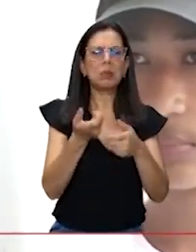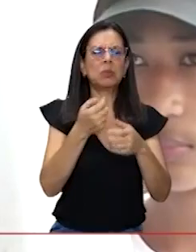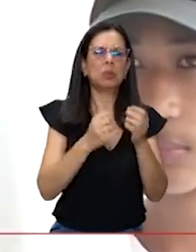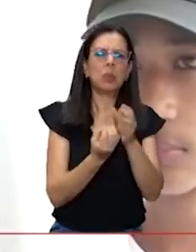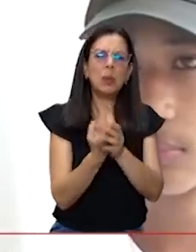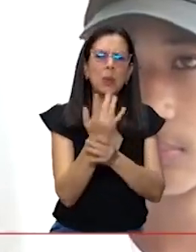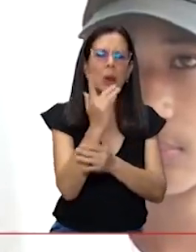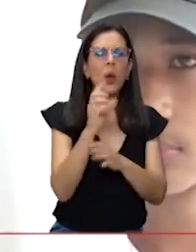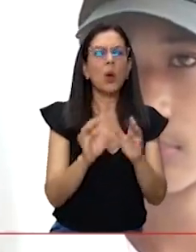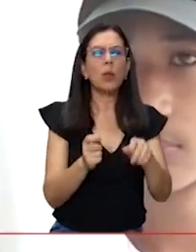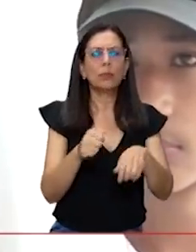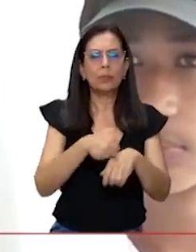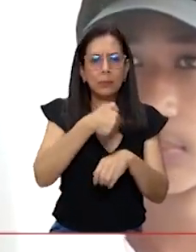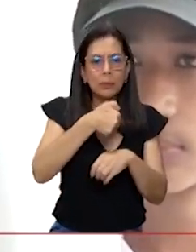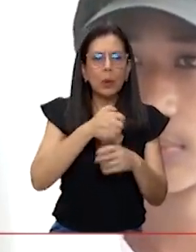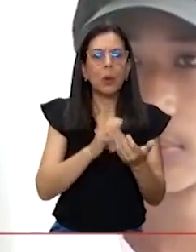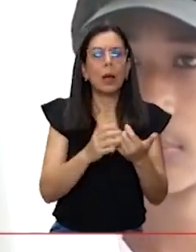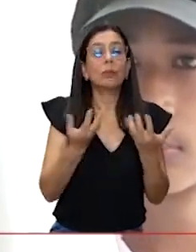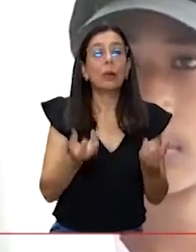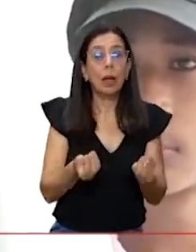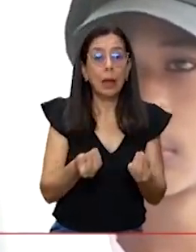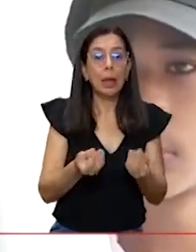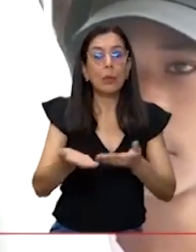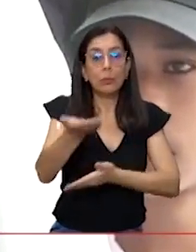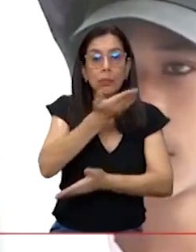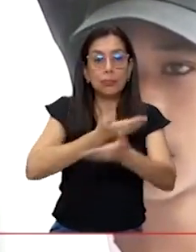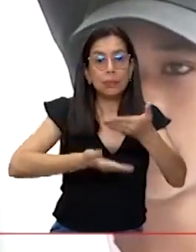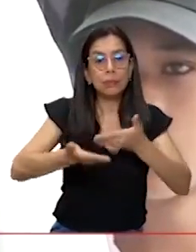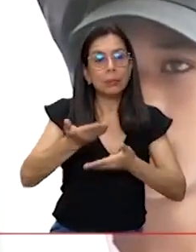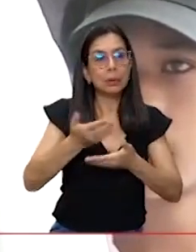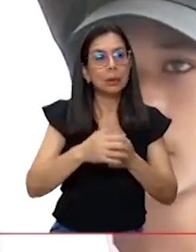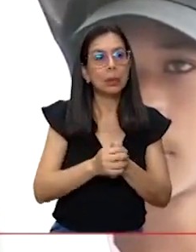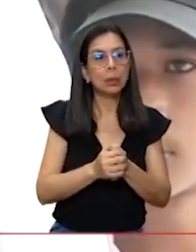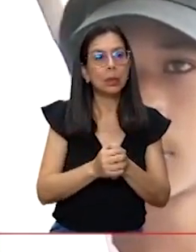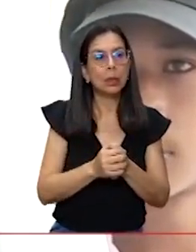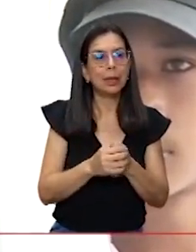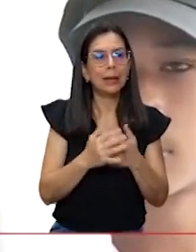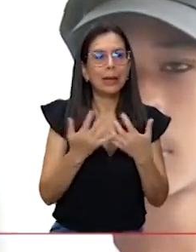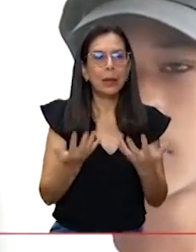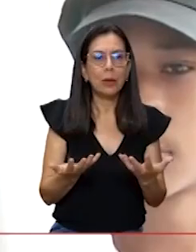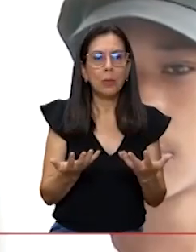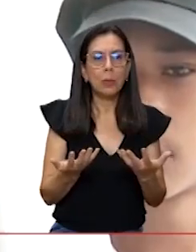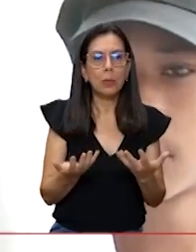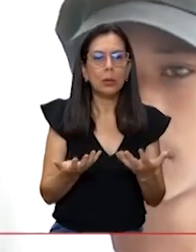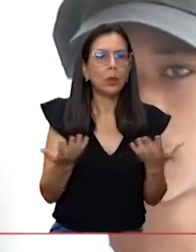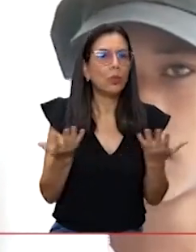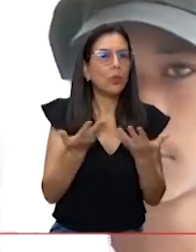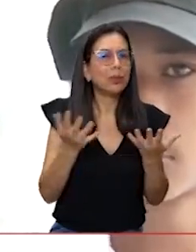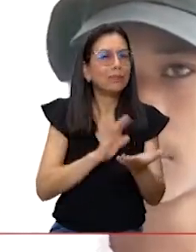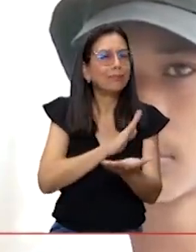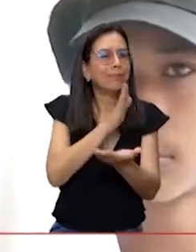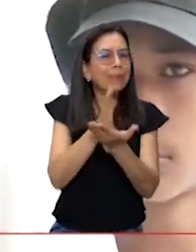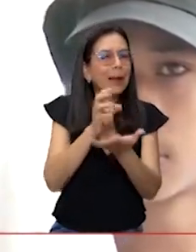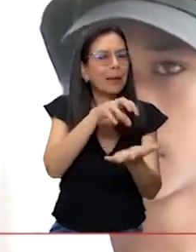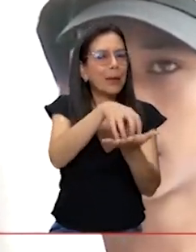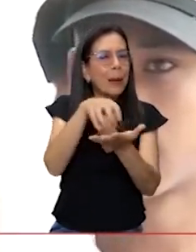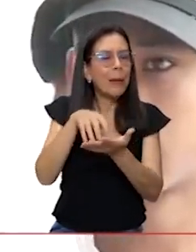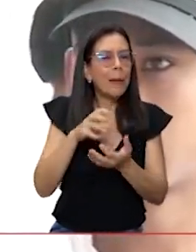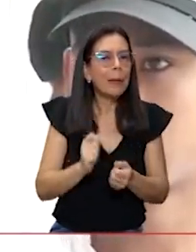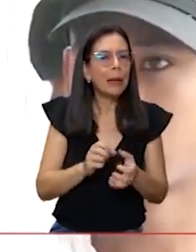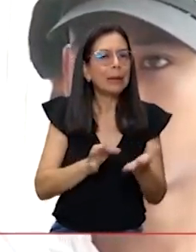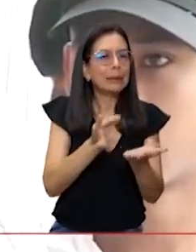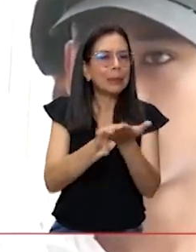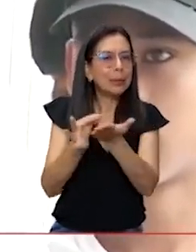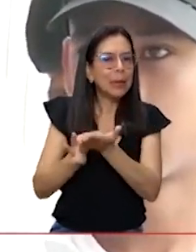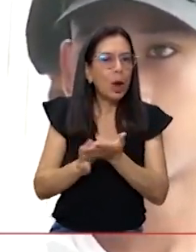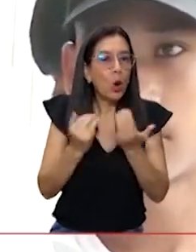coca. Al sustituir esa economía ilegal, ¿se dejaría de consumir estas drogas en las grandes capitales? Hay una gran oportunidad. Hoy se